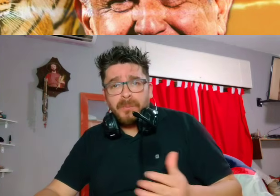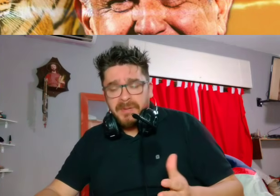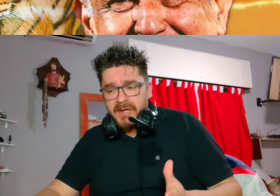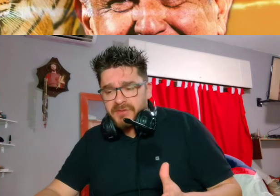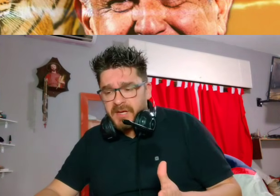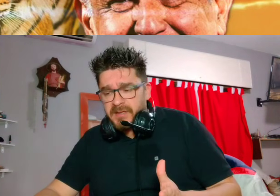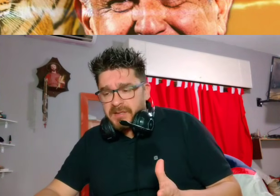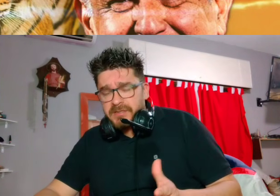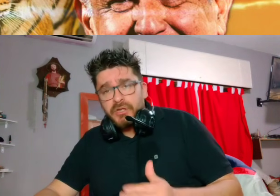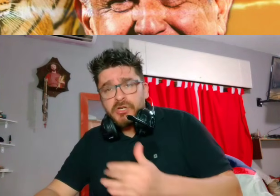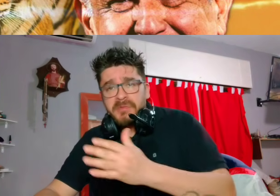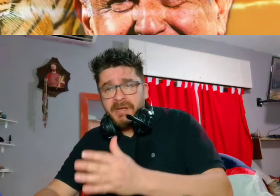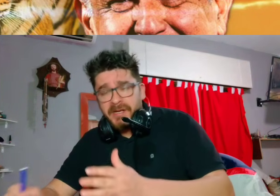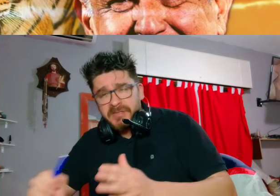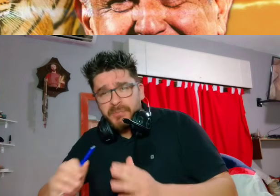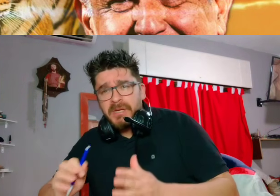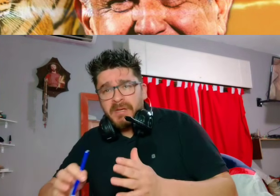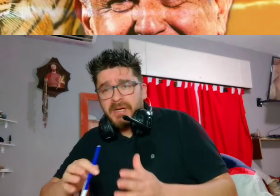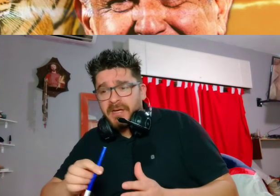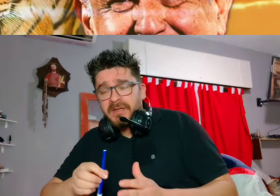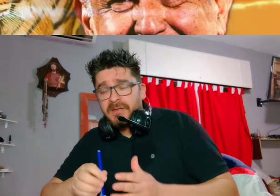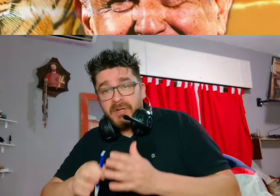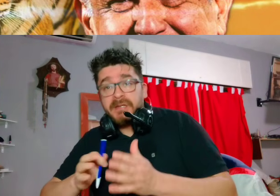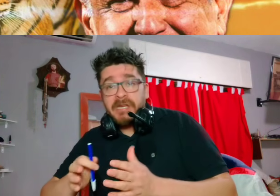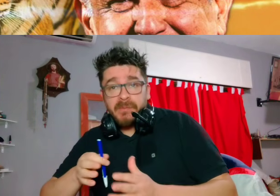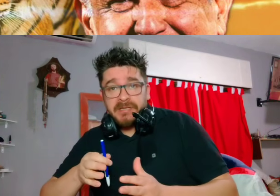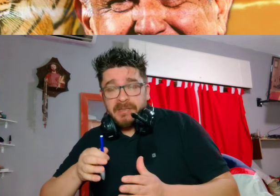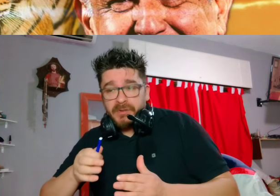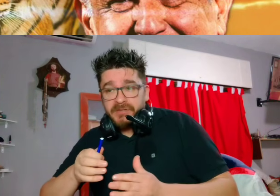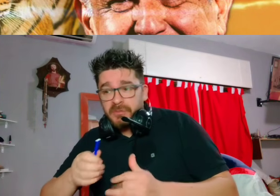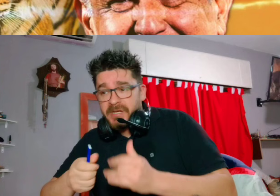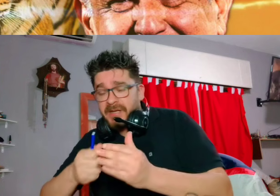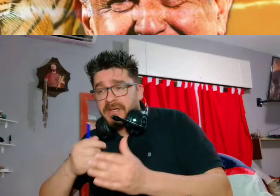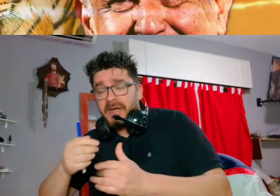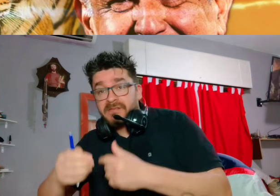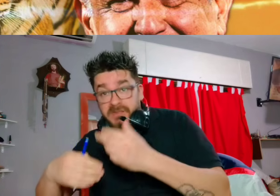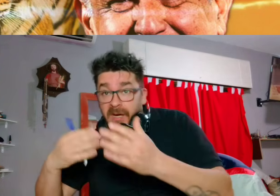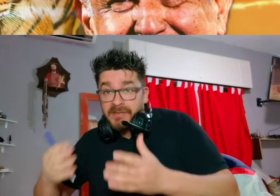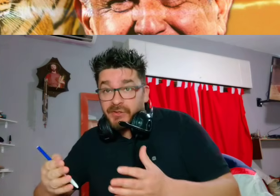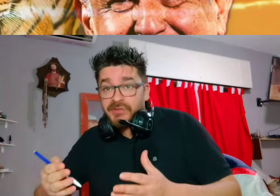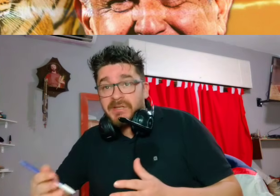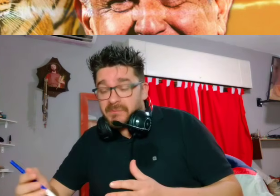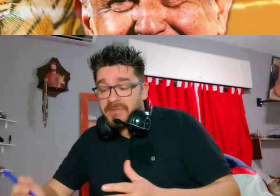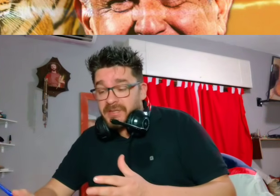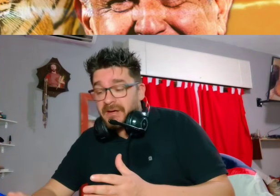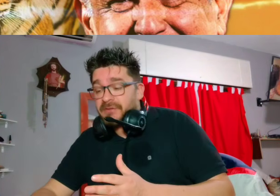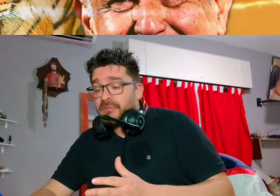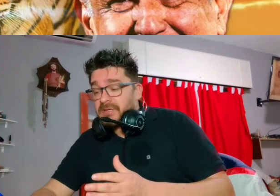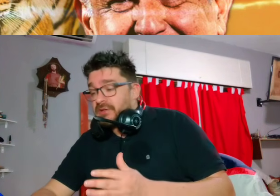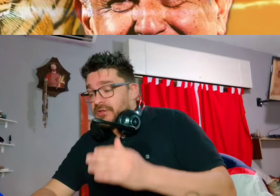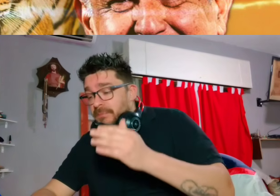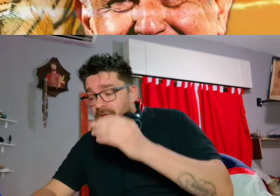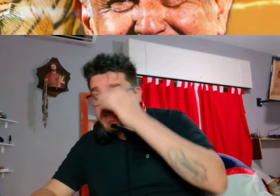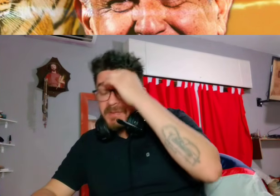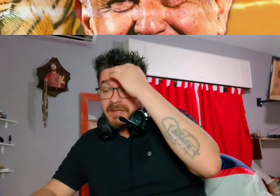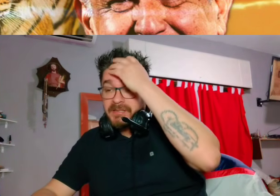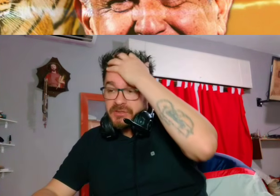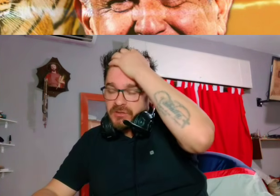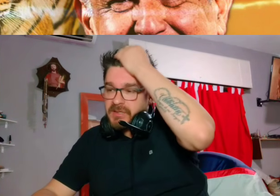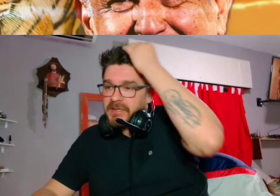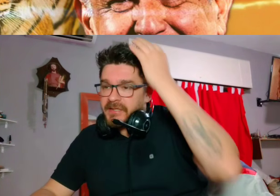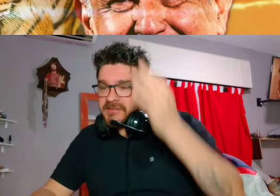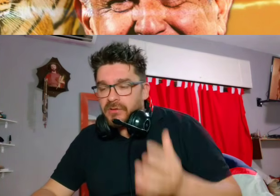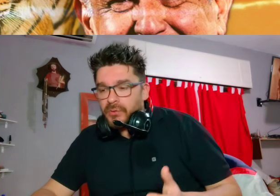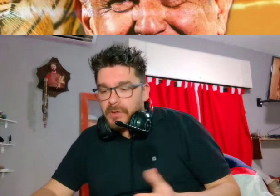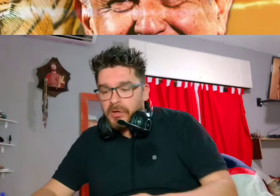gas, oro, plata y otros minerales, se puede manejar tranquilamente porque son minerales que hace años viene trabajando México, ¿no? Pero el tema